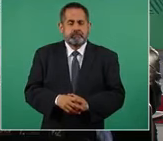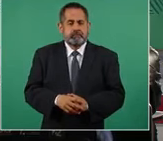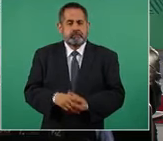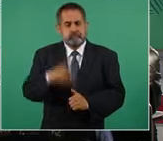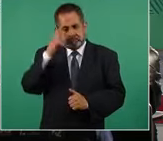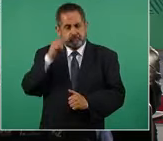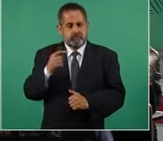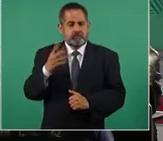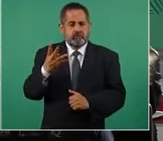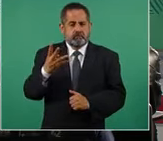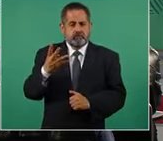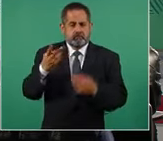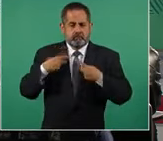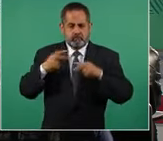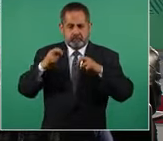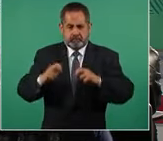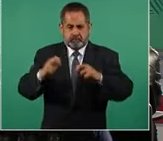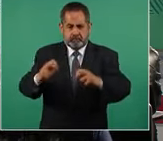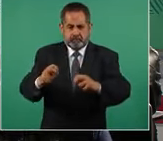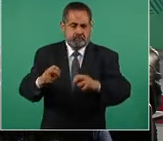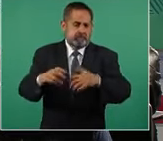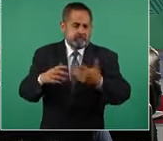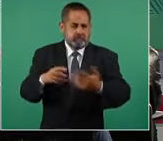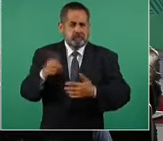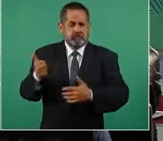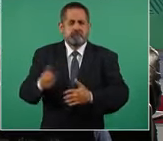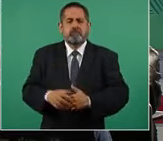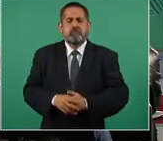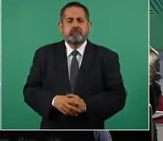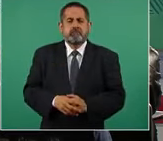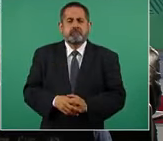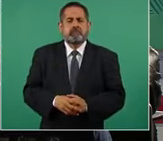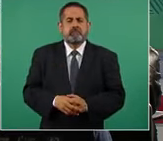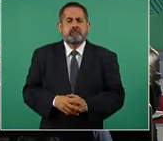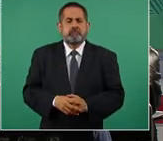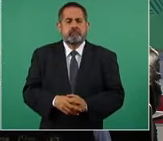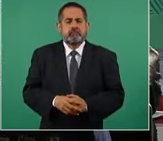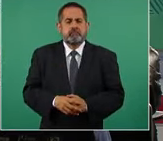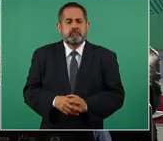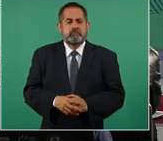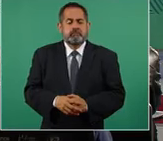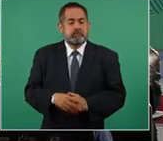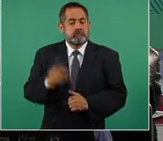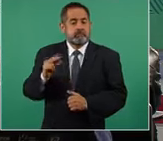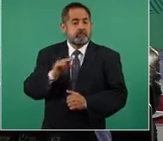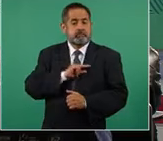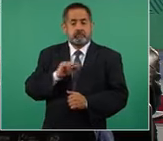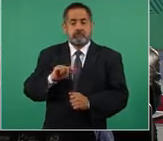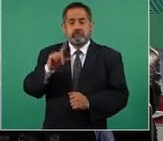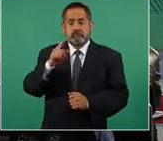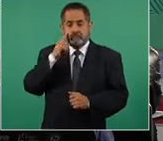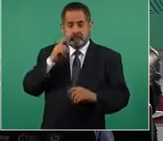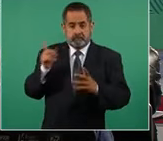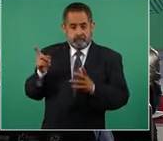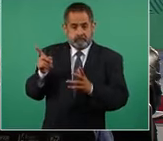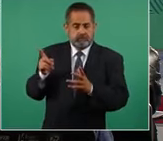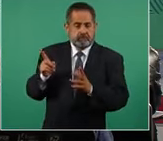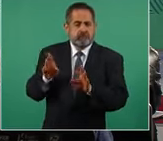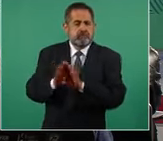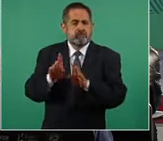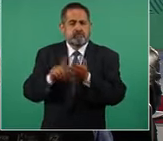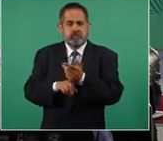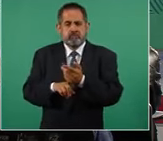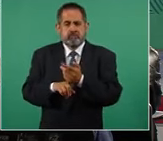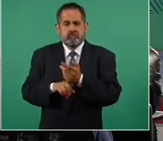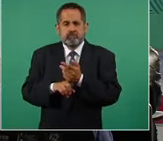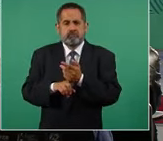de 4 personas, hay otra configuración que es la que sigue, especial, por ejemplo, estas que son a 45 grados, que permite estar viendo a